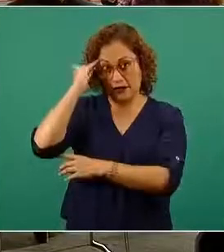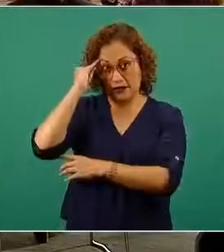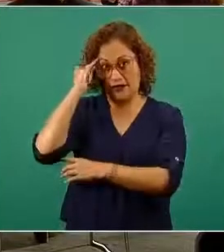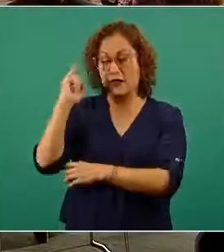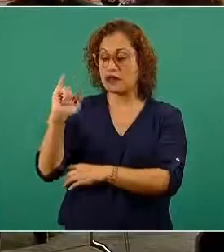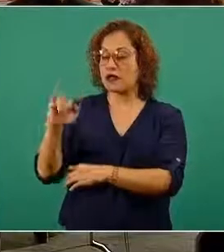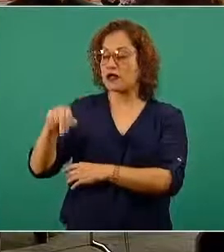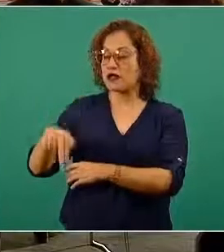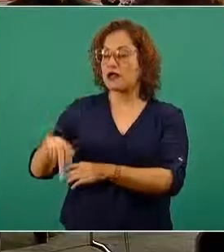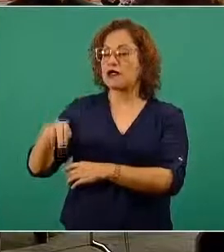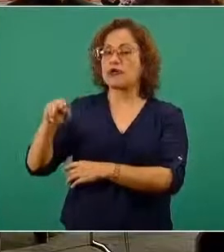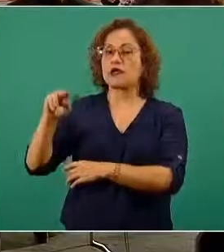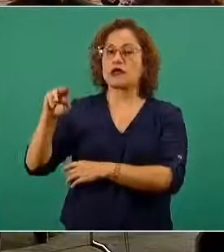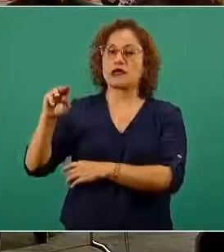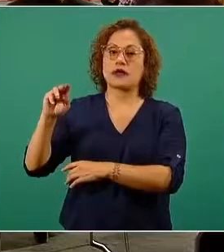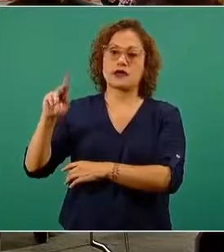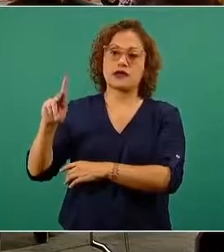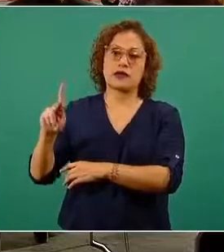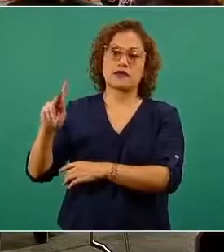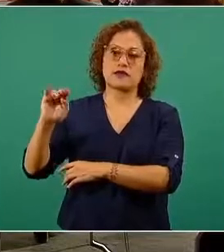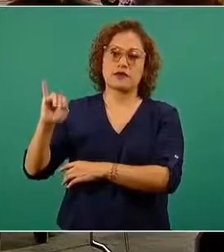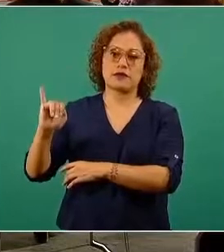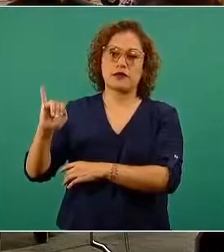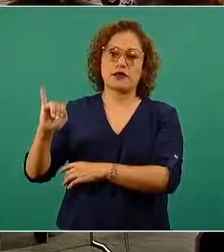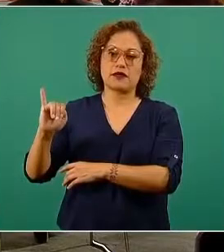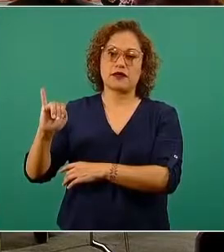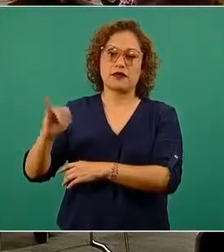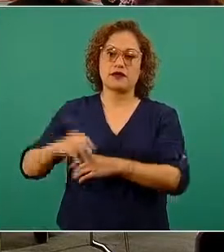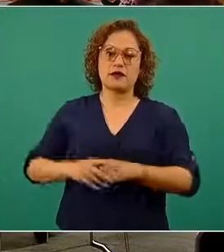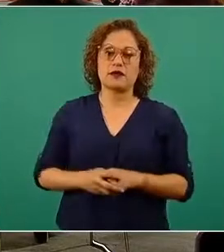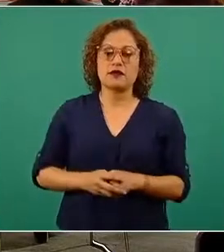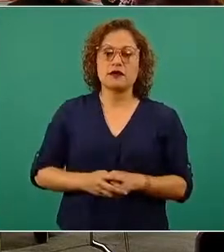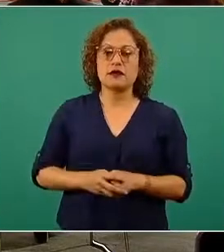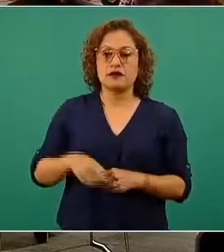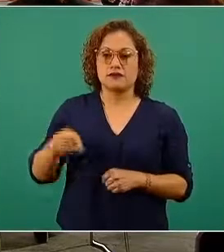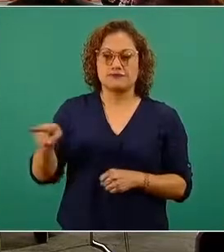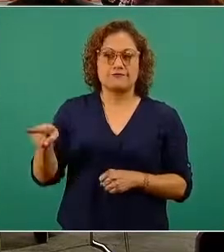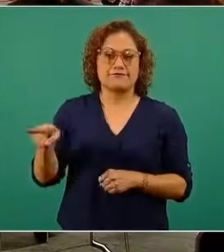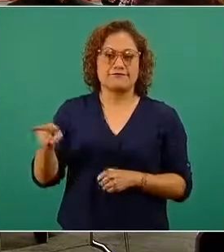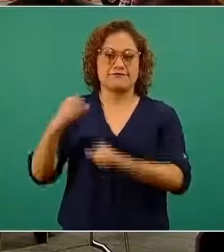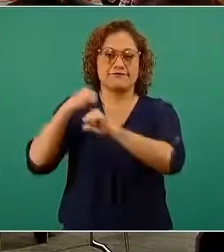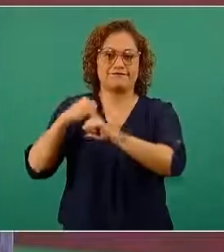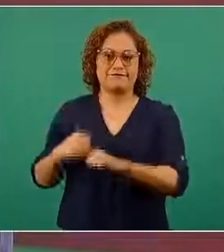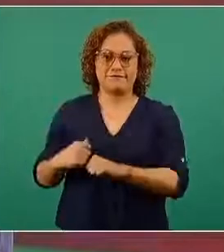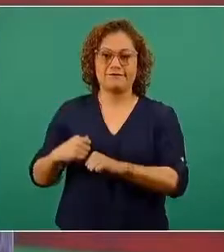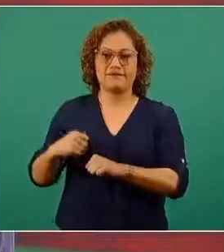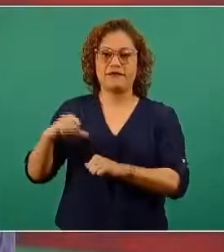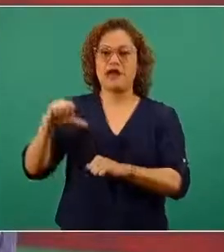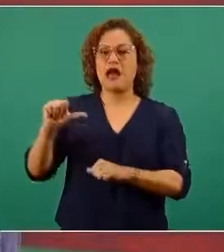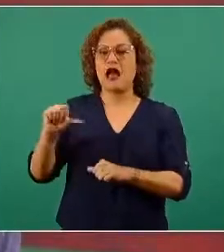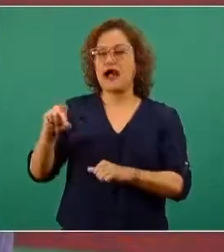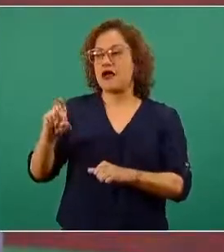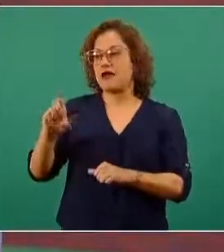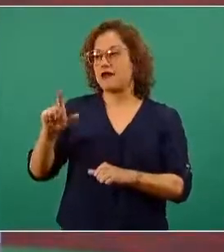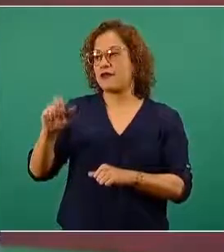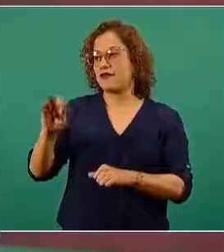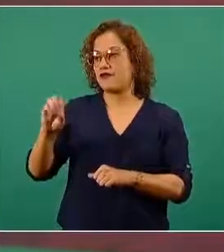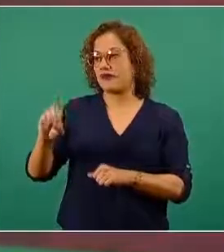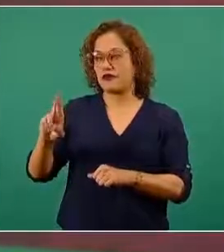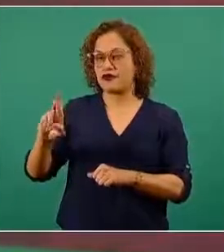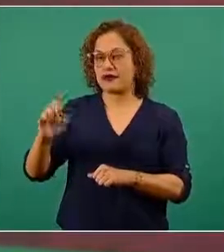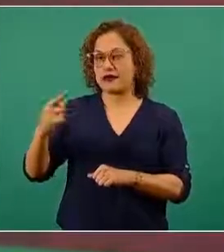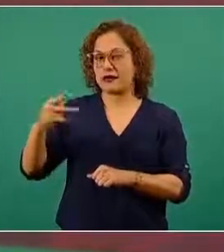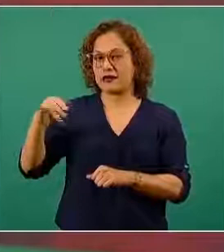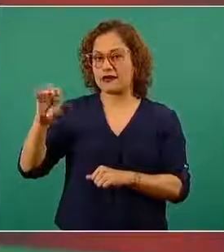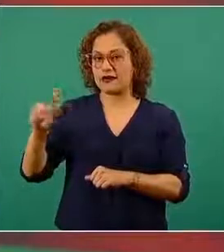INPI, que lo dirige nuestro compañero y amigo muy apreciado, el licenciado Adelfo Regino Montes, tiene un papel